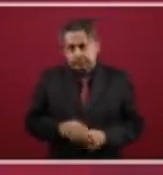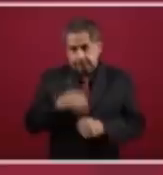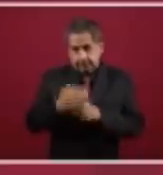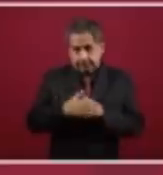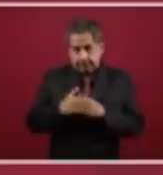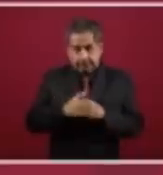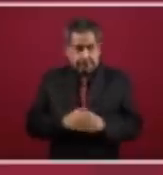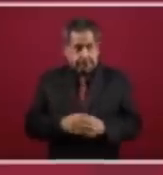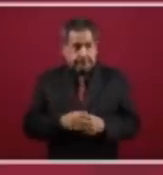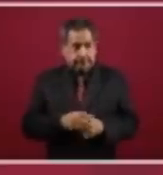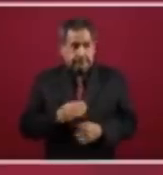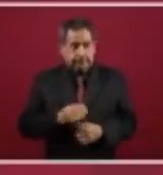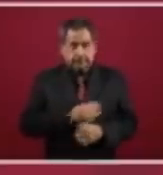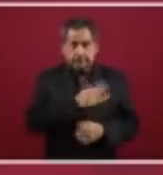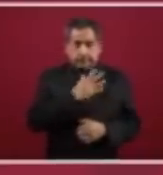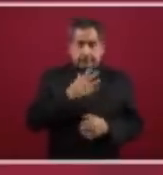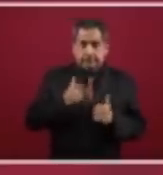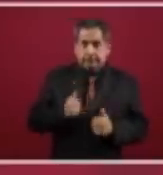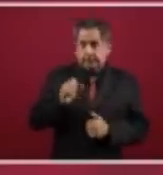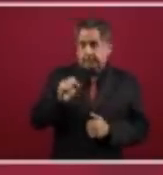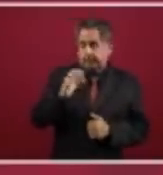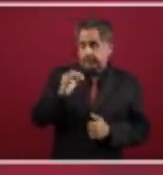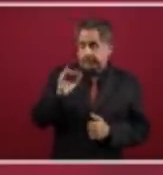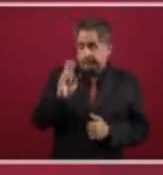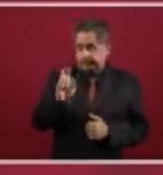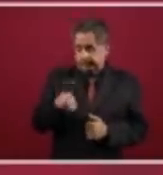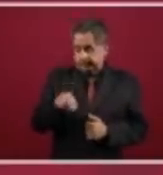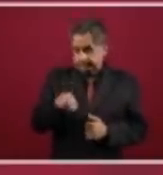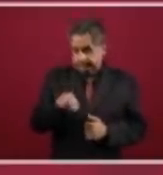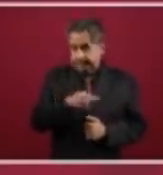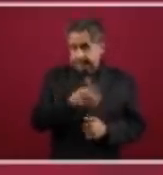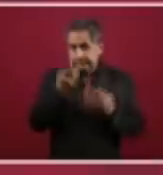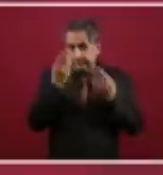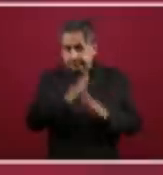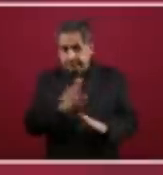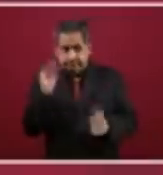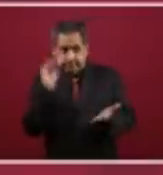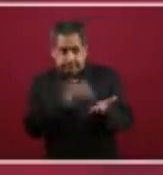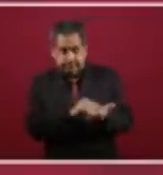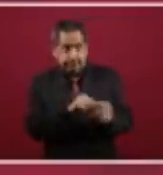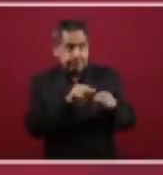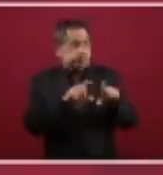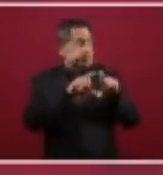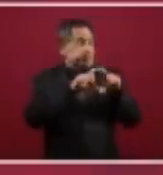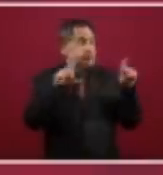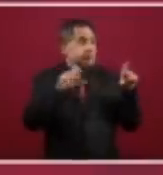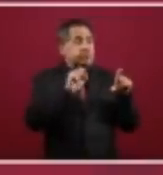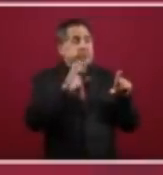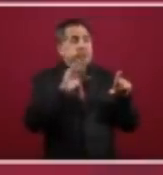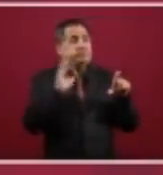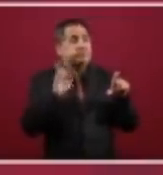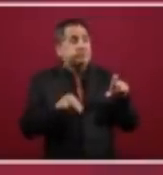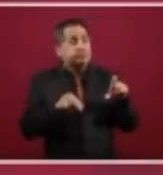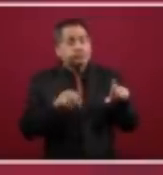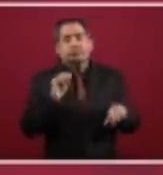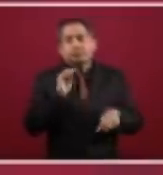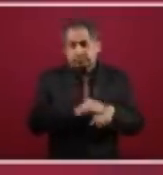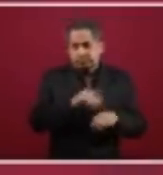de Bienestar es algo importantísimo. Cuando se tenga el